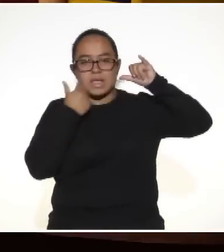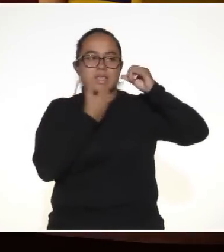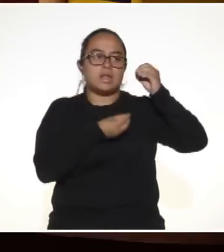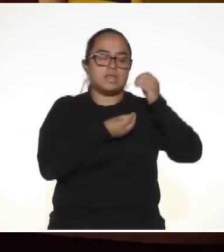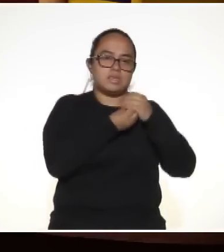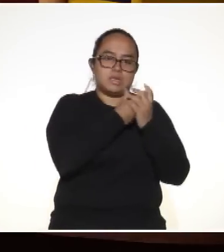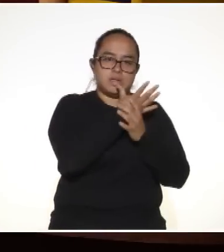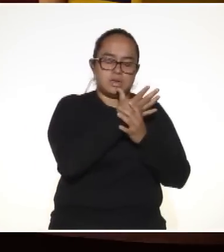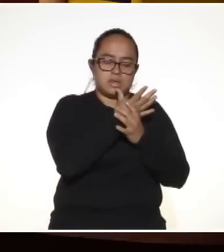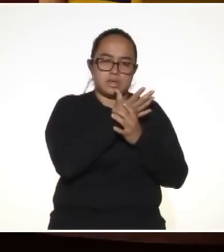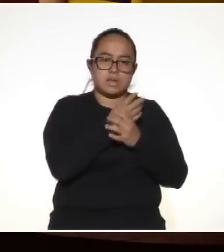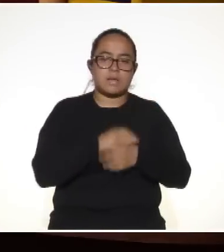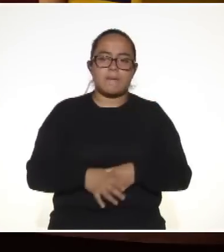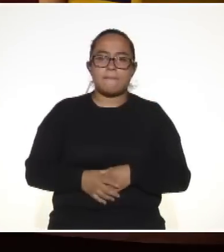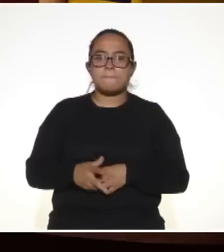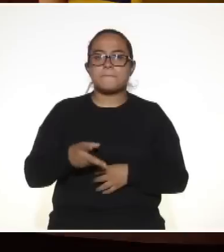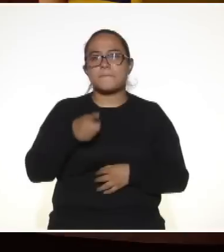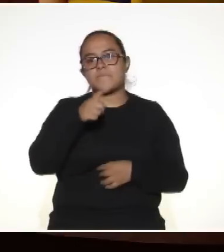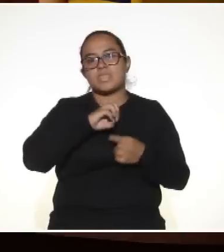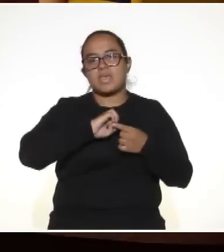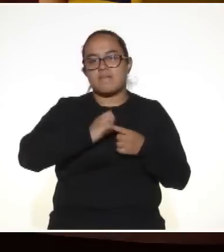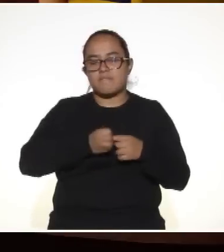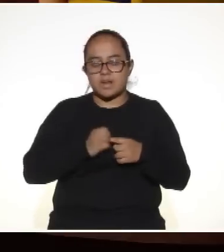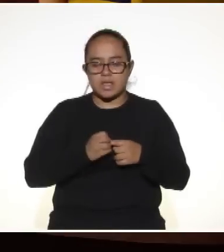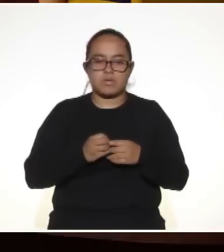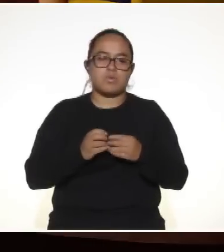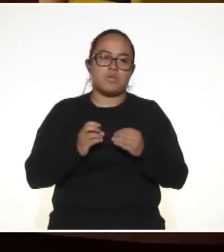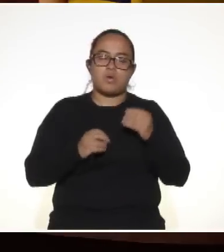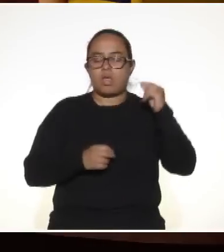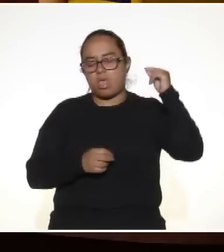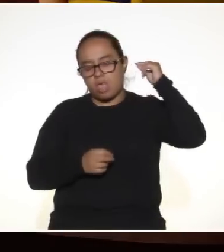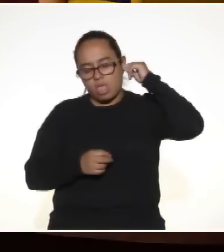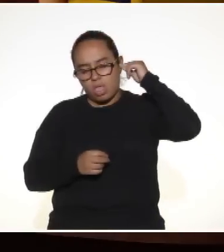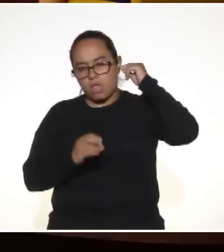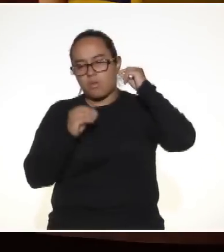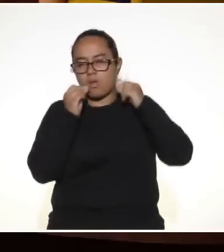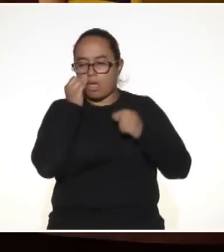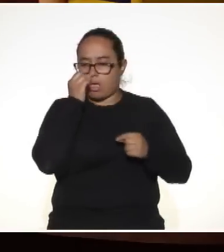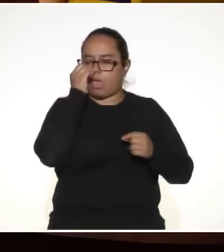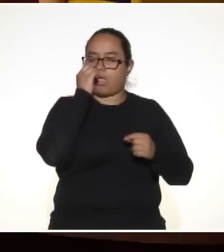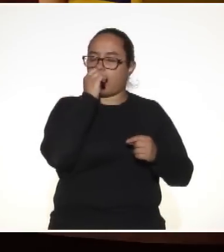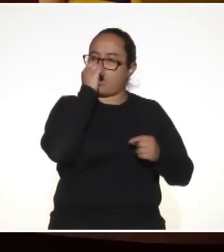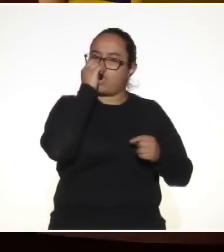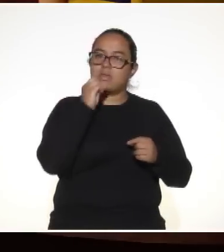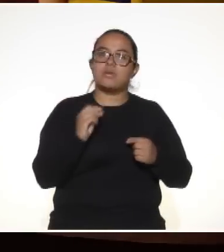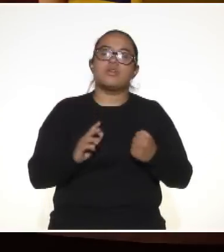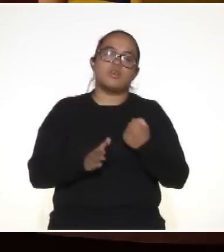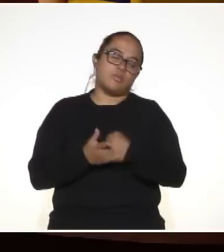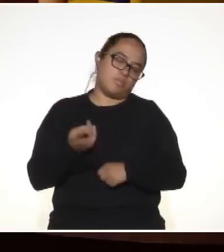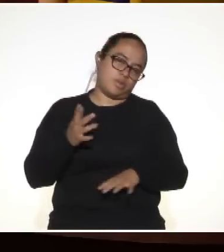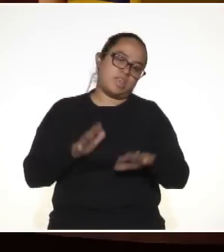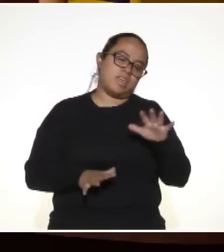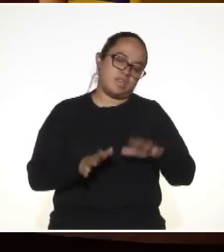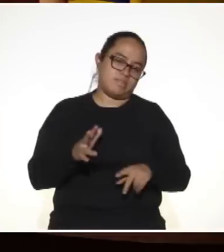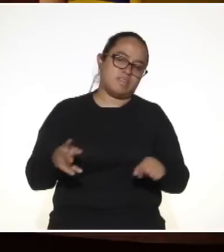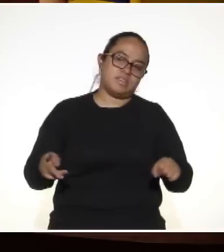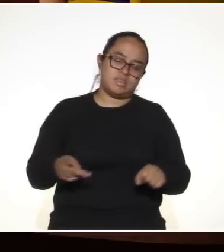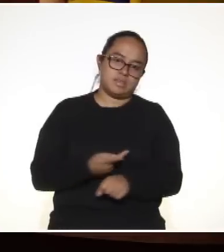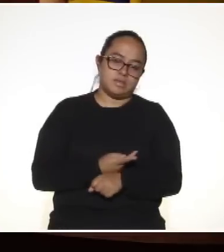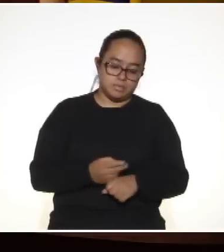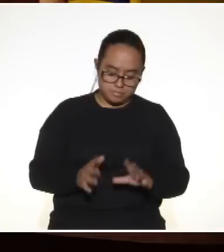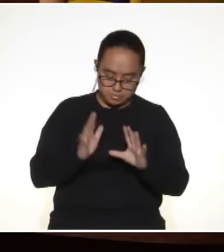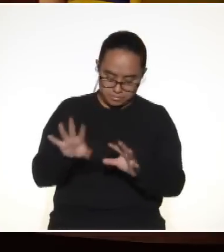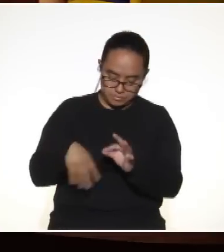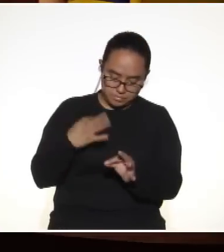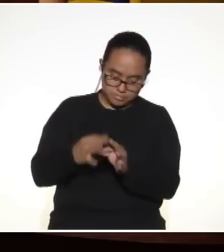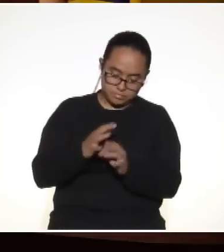Pero eviten meterse frijoles, semillas a las orejas y a las narices. Súper frecuente. Porque así los sucede niños. También. Bueno, pues llegamos